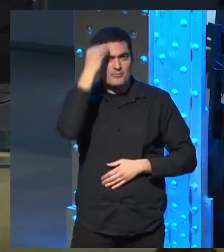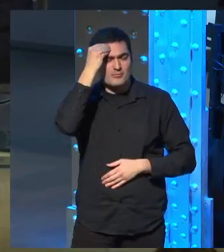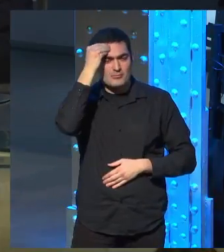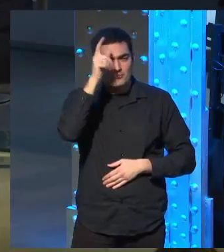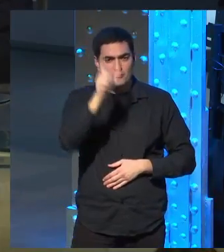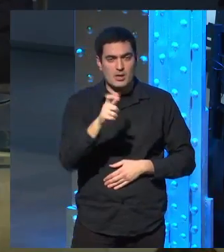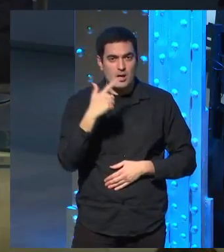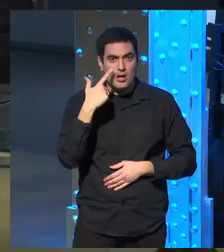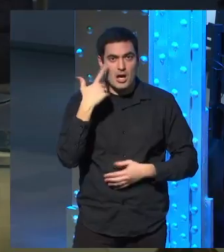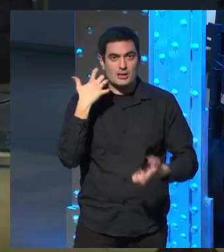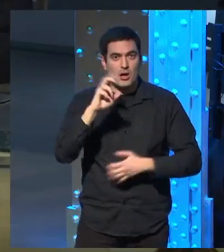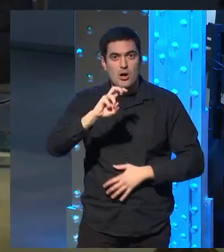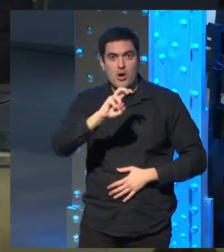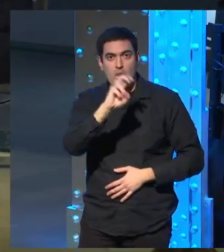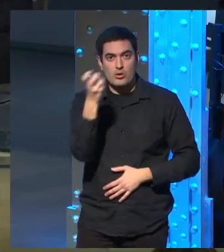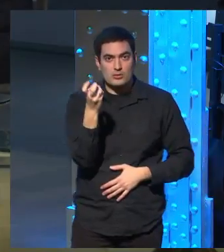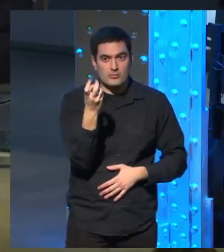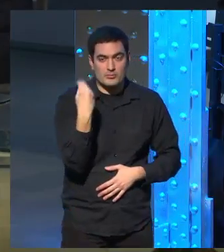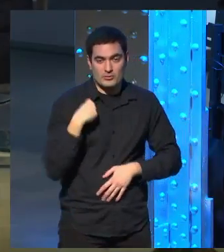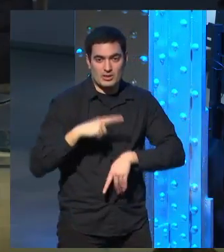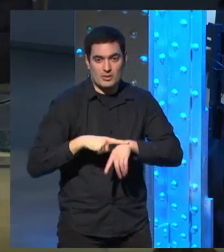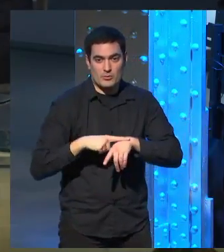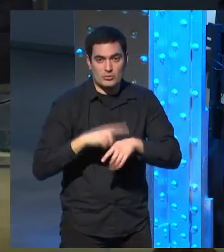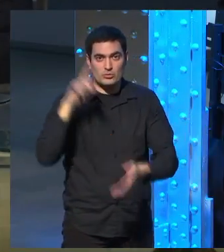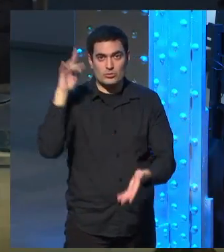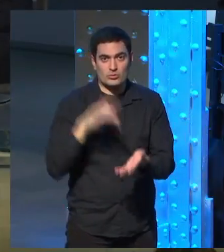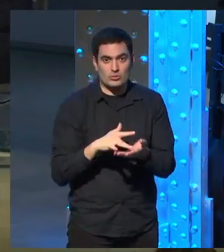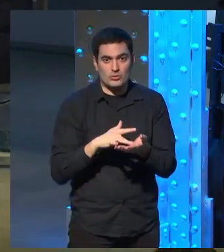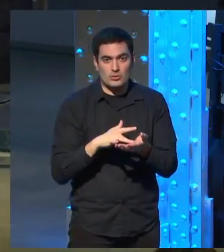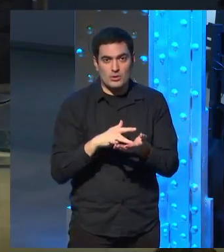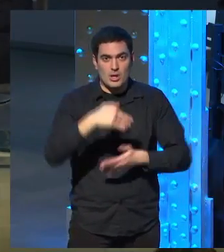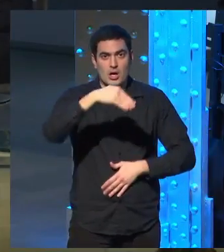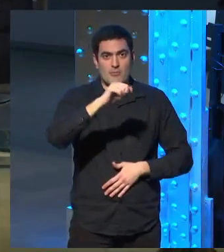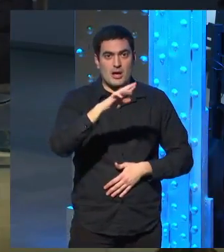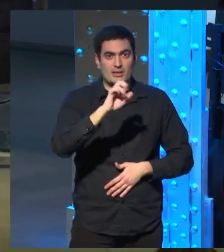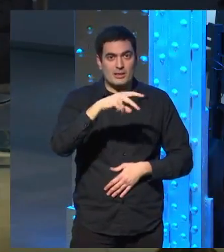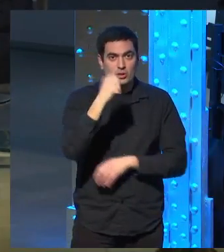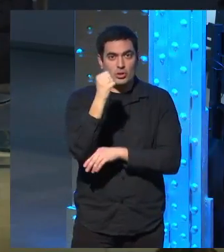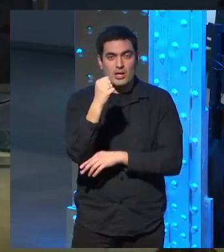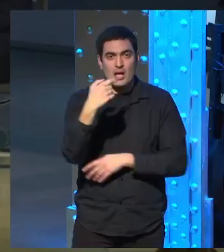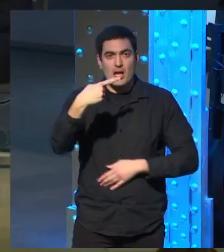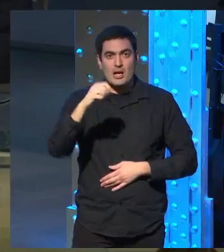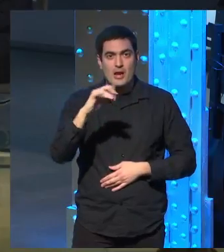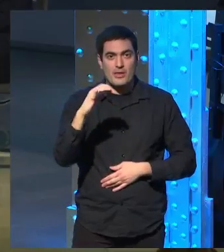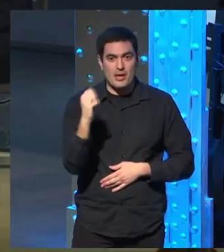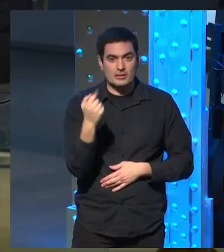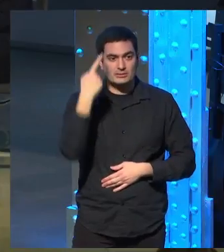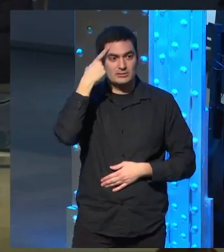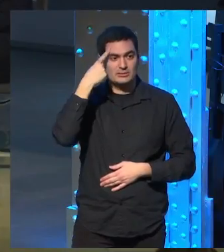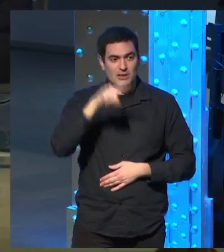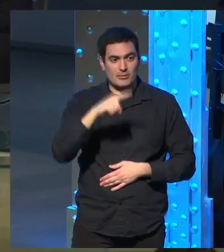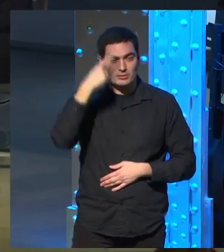otro artista que es coetáneo de ellos, que es Joaquín Torre García, ¿no? Que es también un artista que